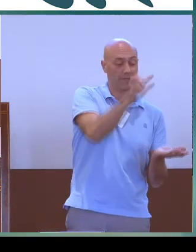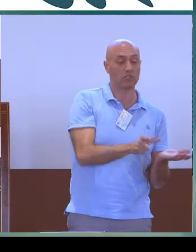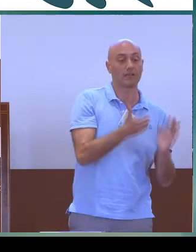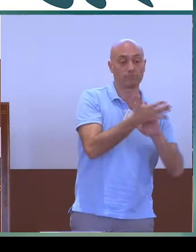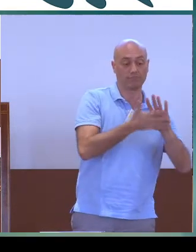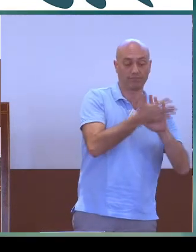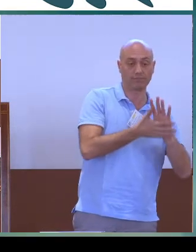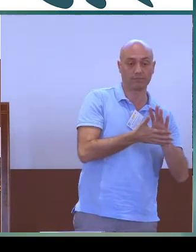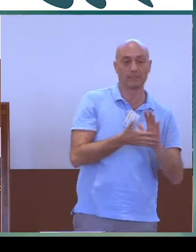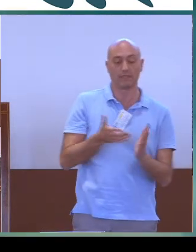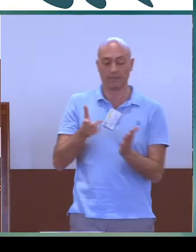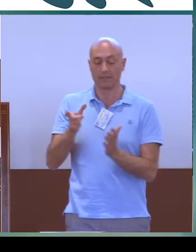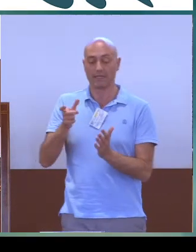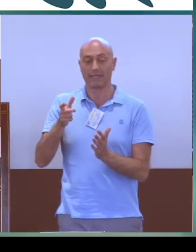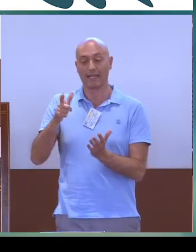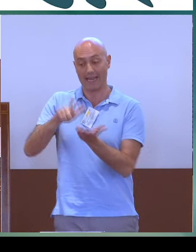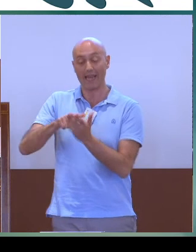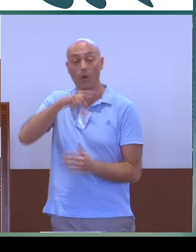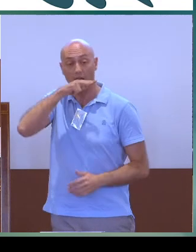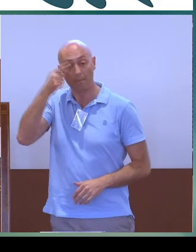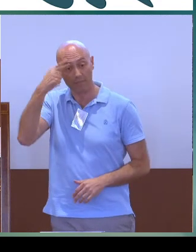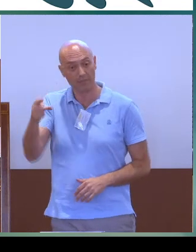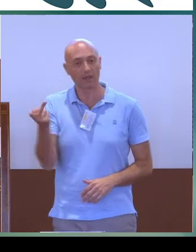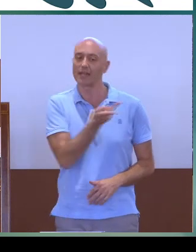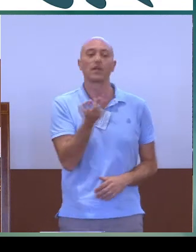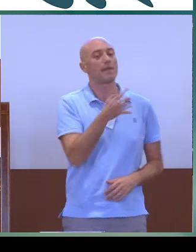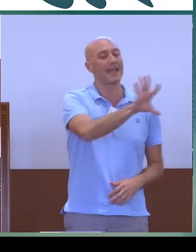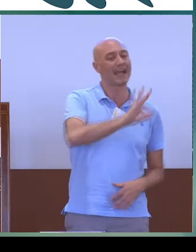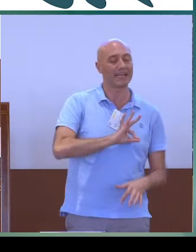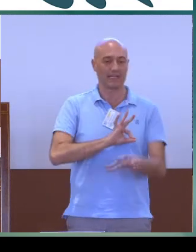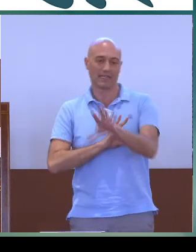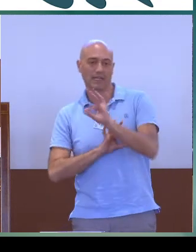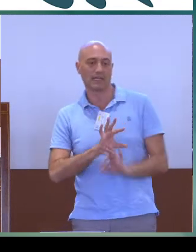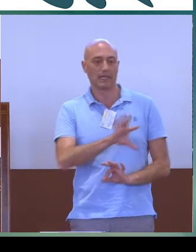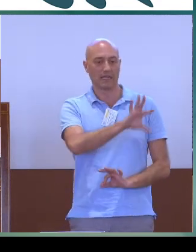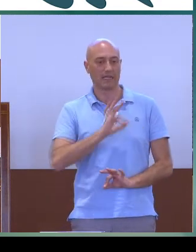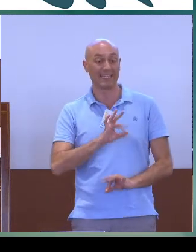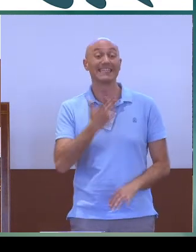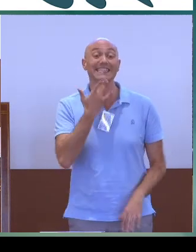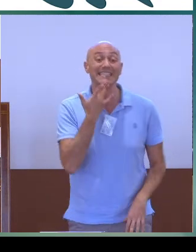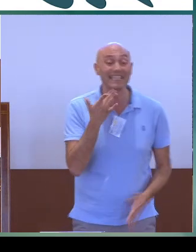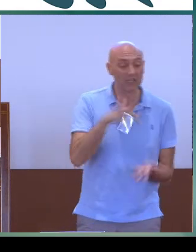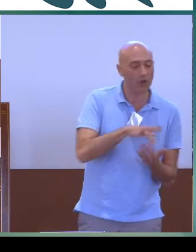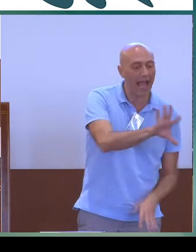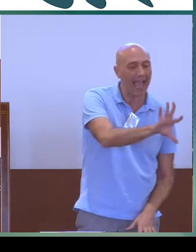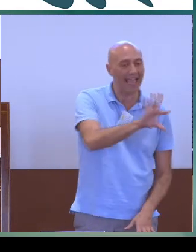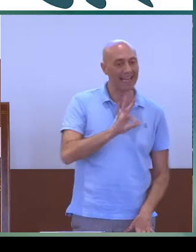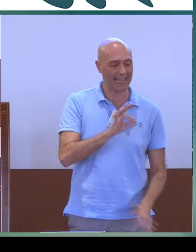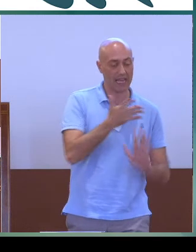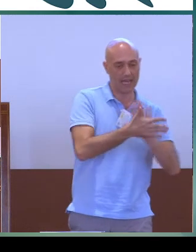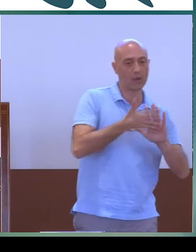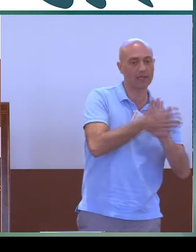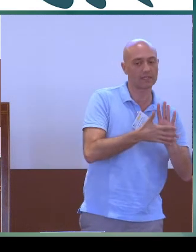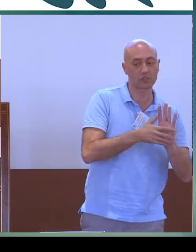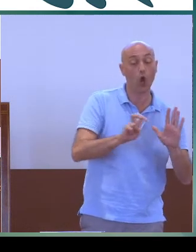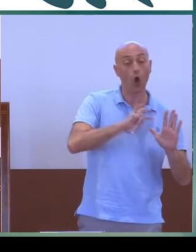de las dos lenguas, cuando elegimos una lengua para utilizar, para articular, tenemos que inhibir la otra. Y eso